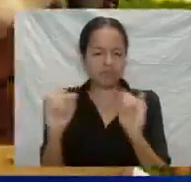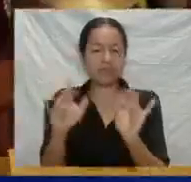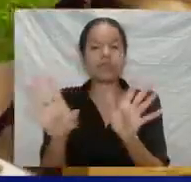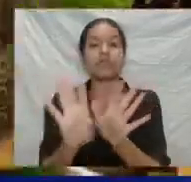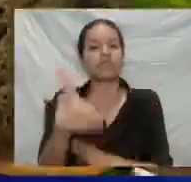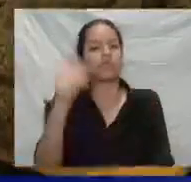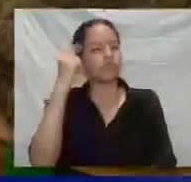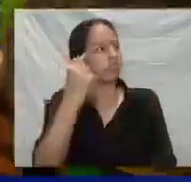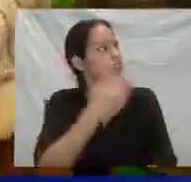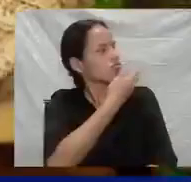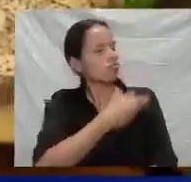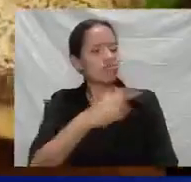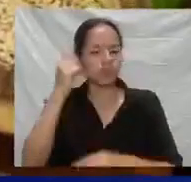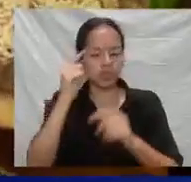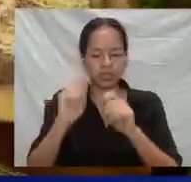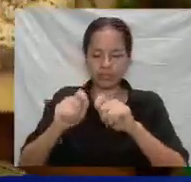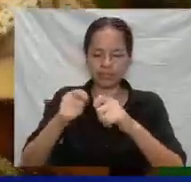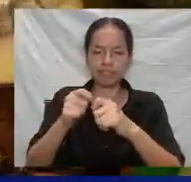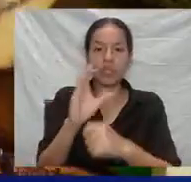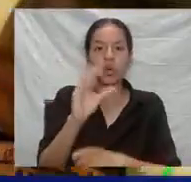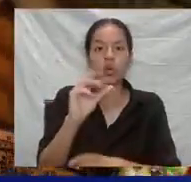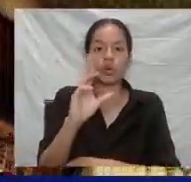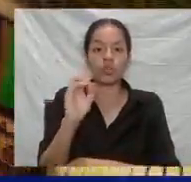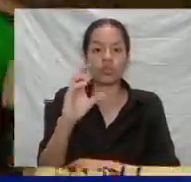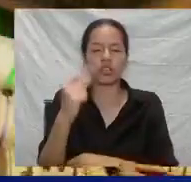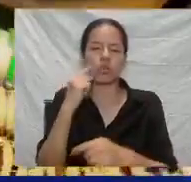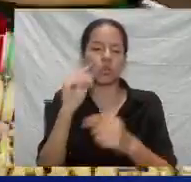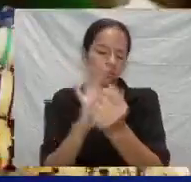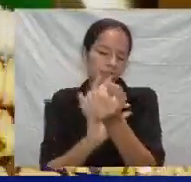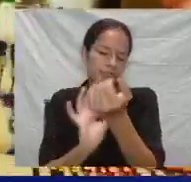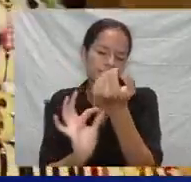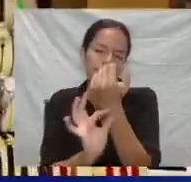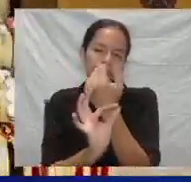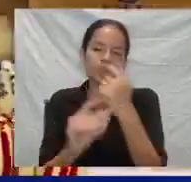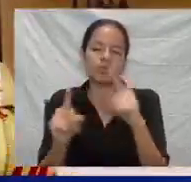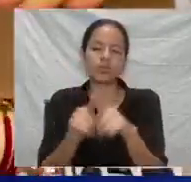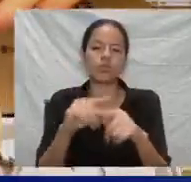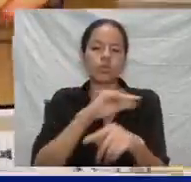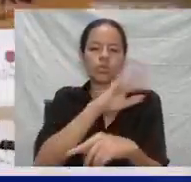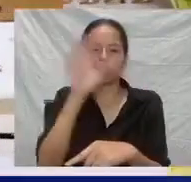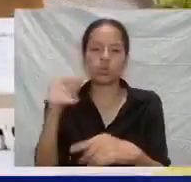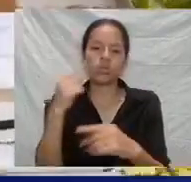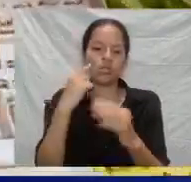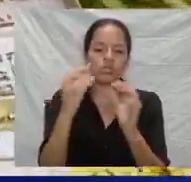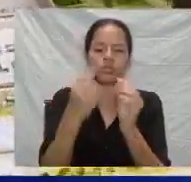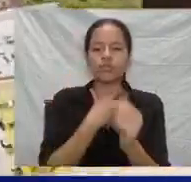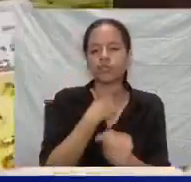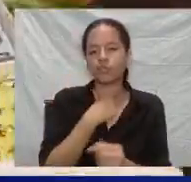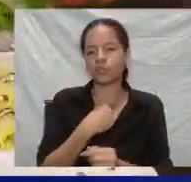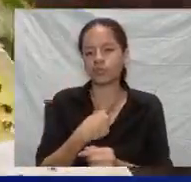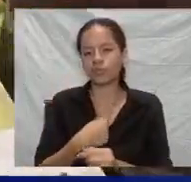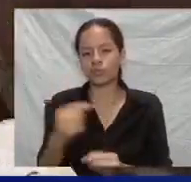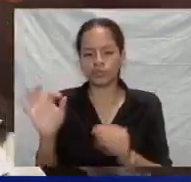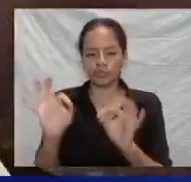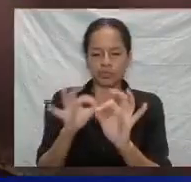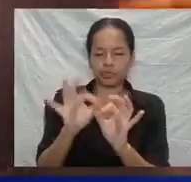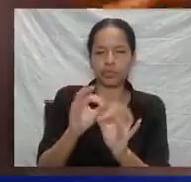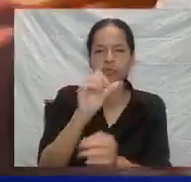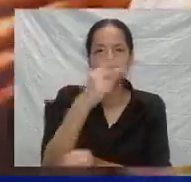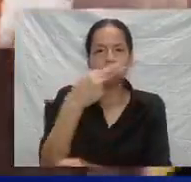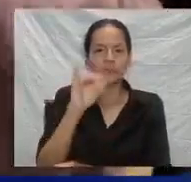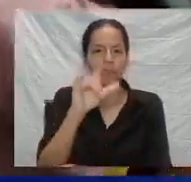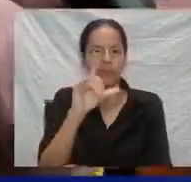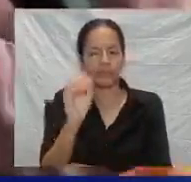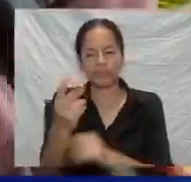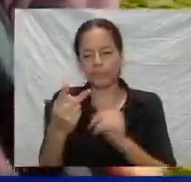a palito y lo que es la bisutería también no todo lo que trabajamos en cuarzos en hilo encerado hilo de seda estos